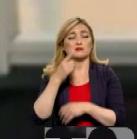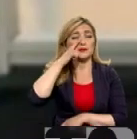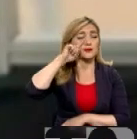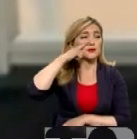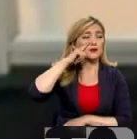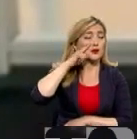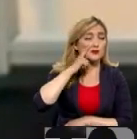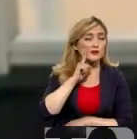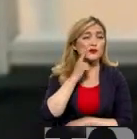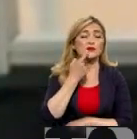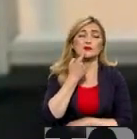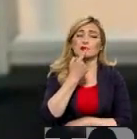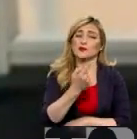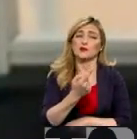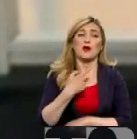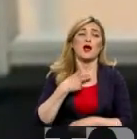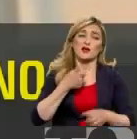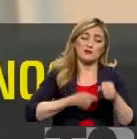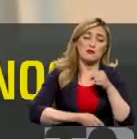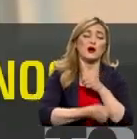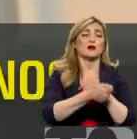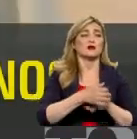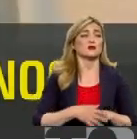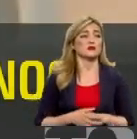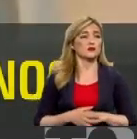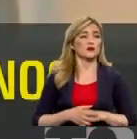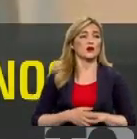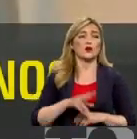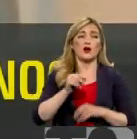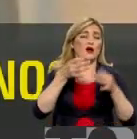llorando. Dice, aquí nos matarán.